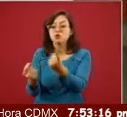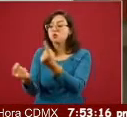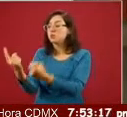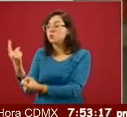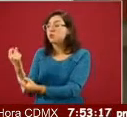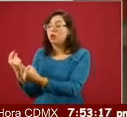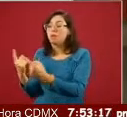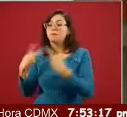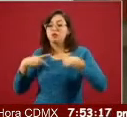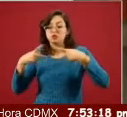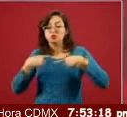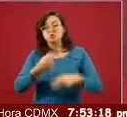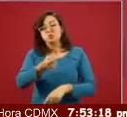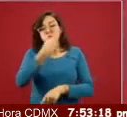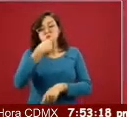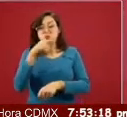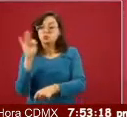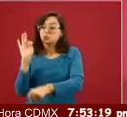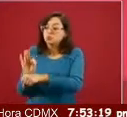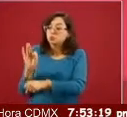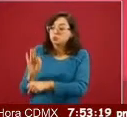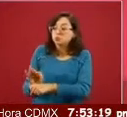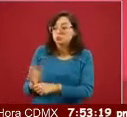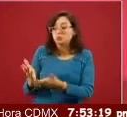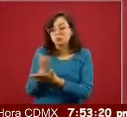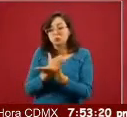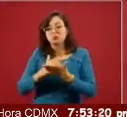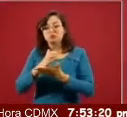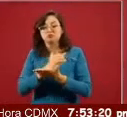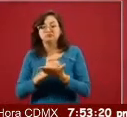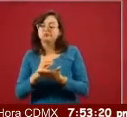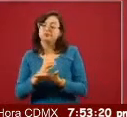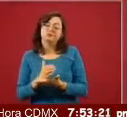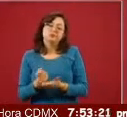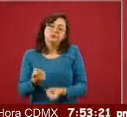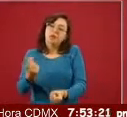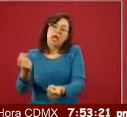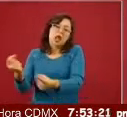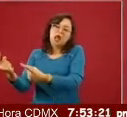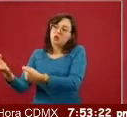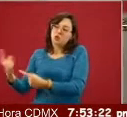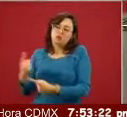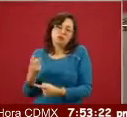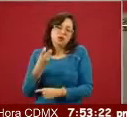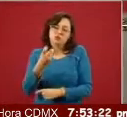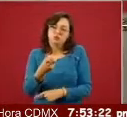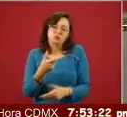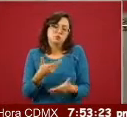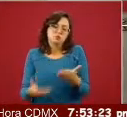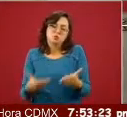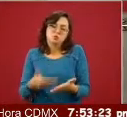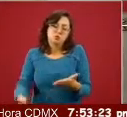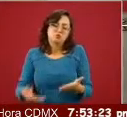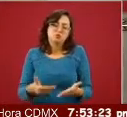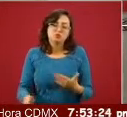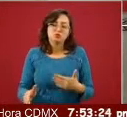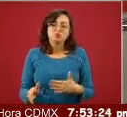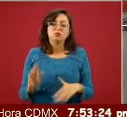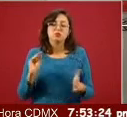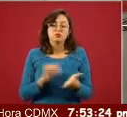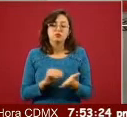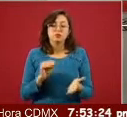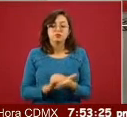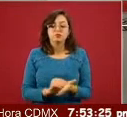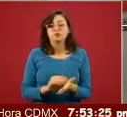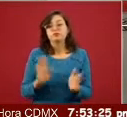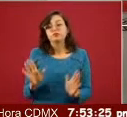hay personas que lo han utilizado y han tenido una buena recuperación. Ese es el estado actual del producto. Y quien quiera que